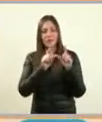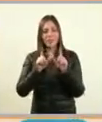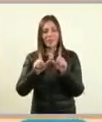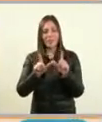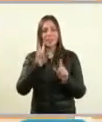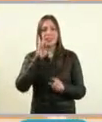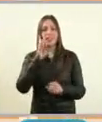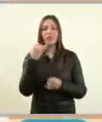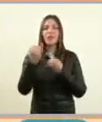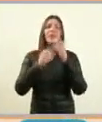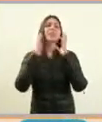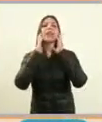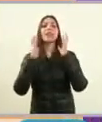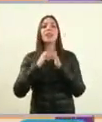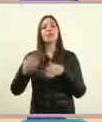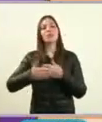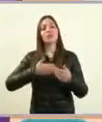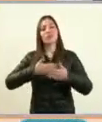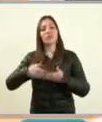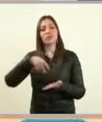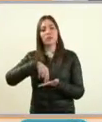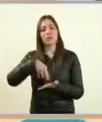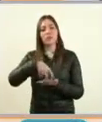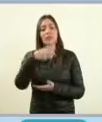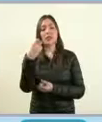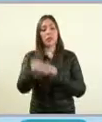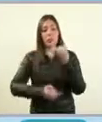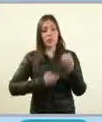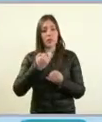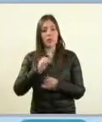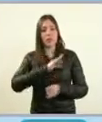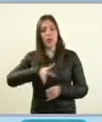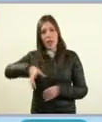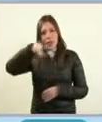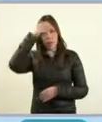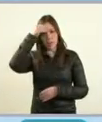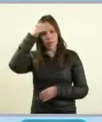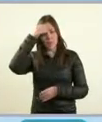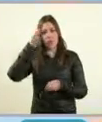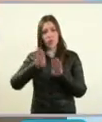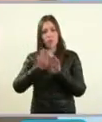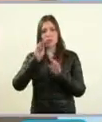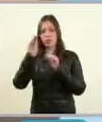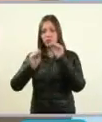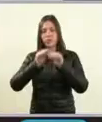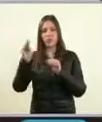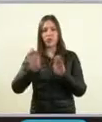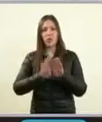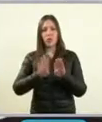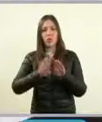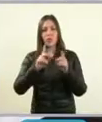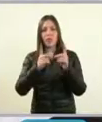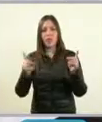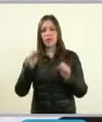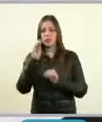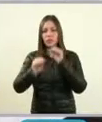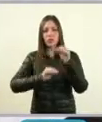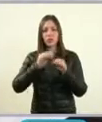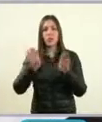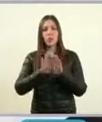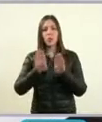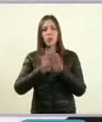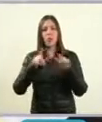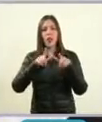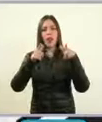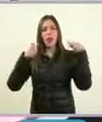pantalla, tienen la oportunidad de, a través de estos juegos, aprender a programar, desarrollar habilidades de código y de programación, de lenguajes